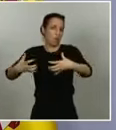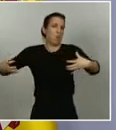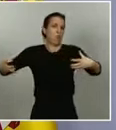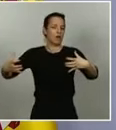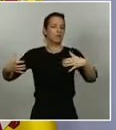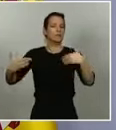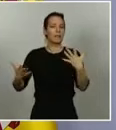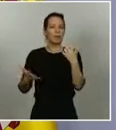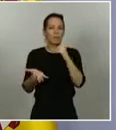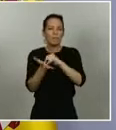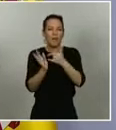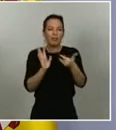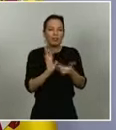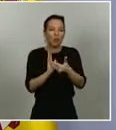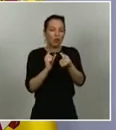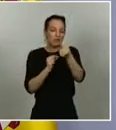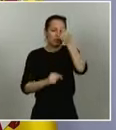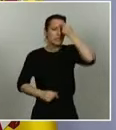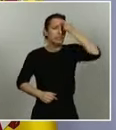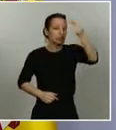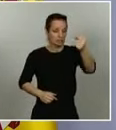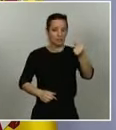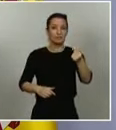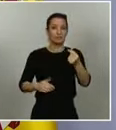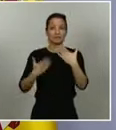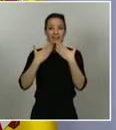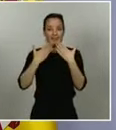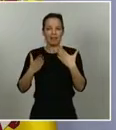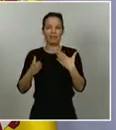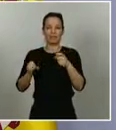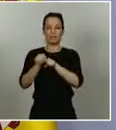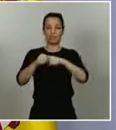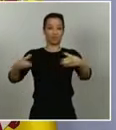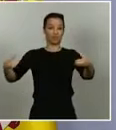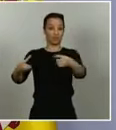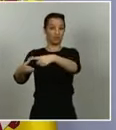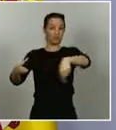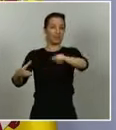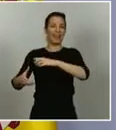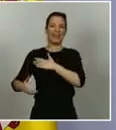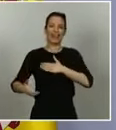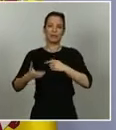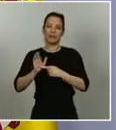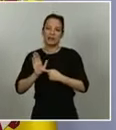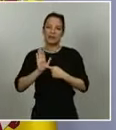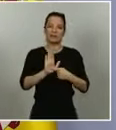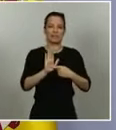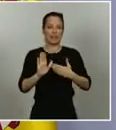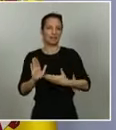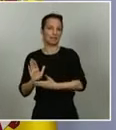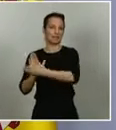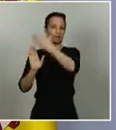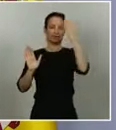metodológico que ha hecho que tengamos una muestra que pretende ser representativa del conjunto de la